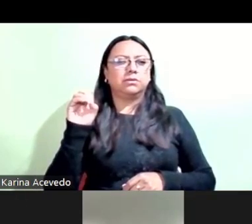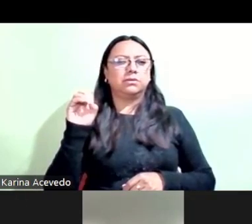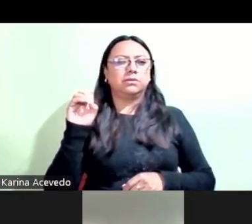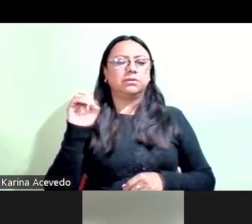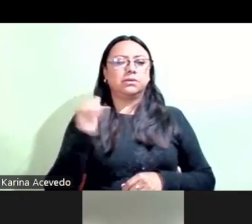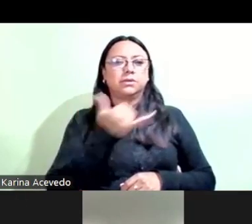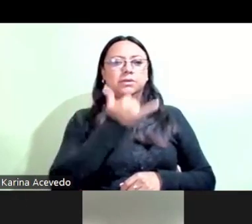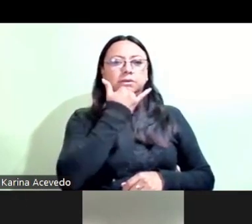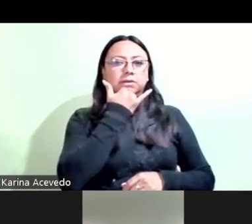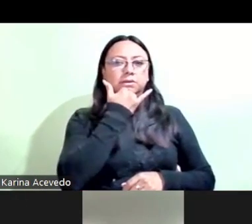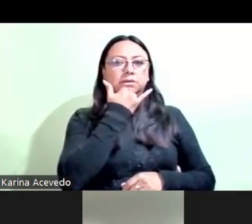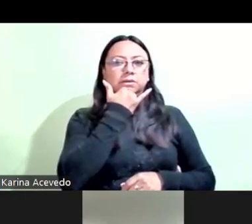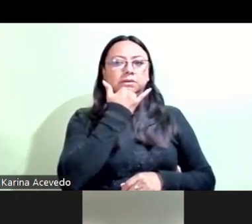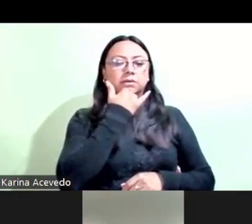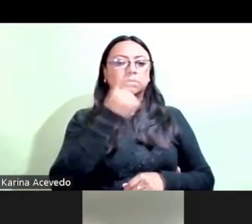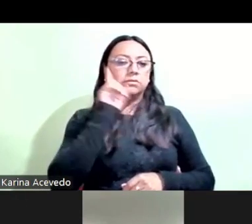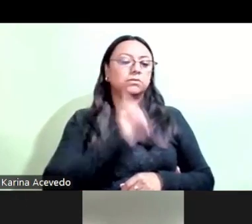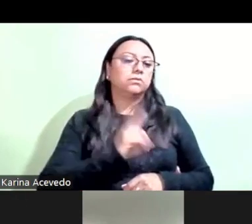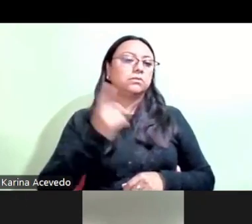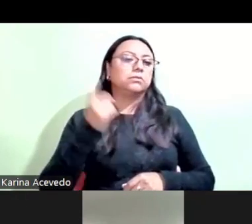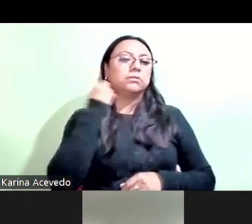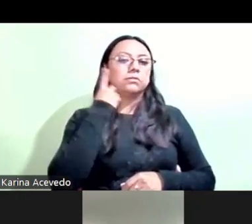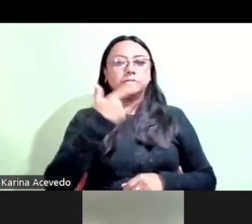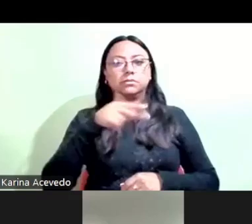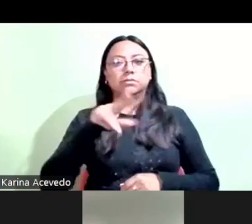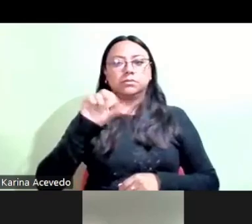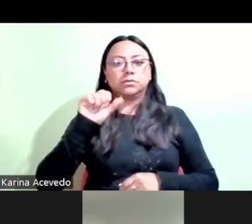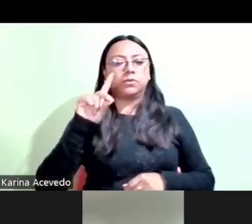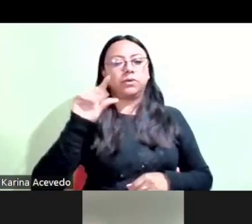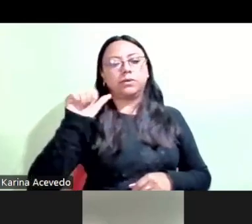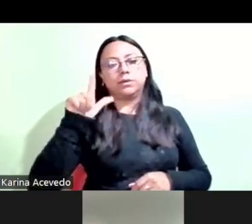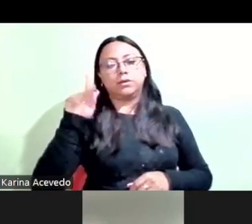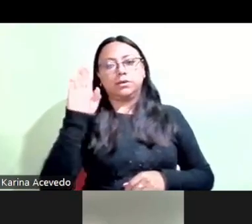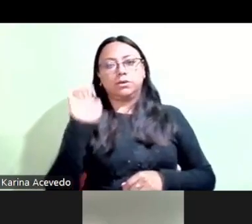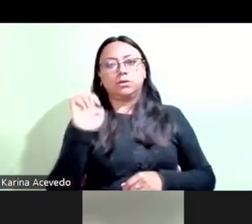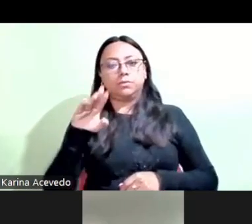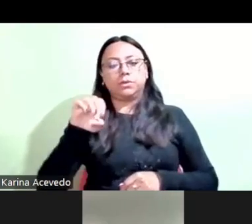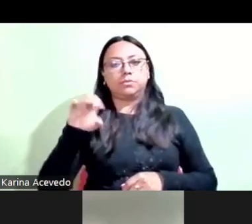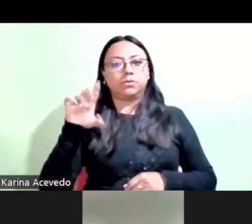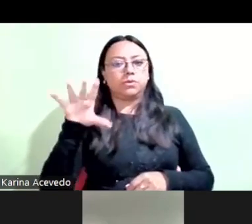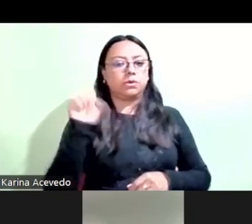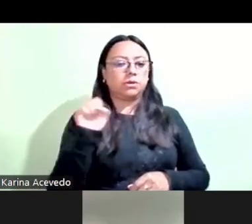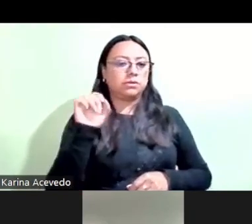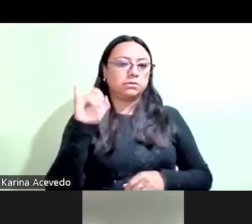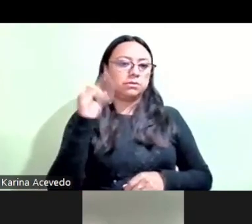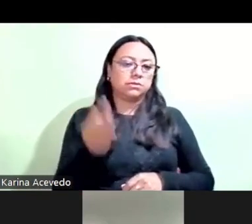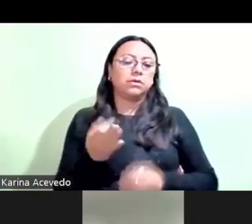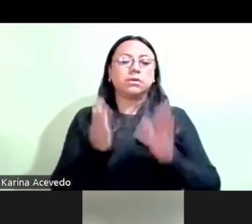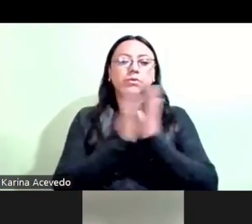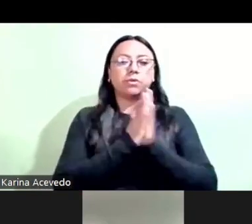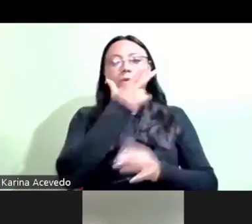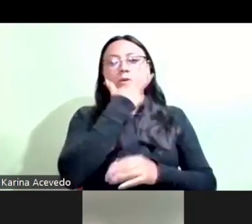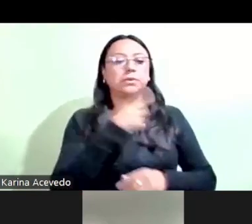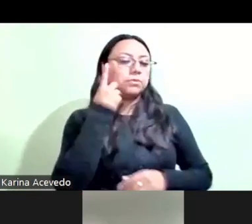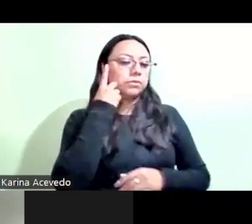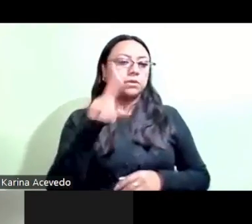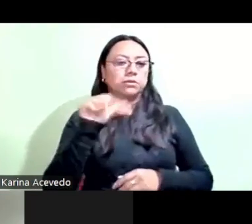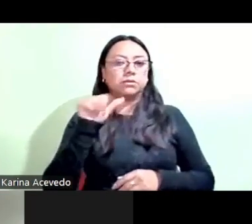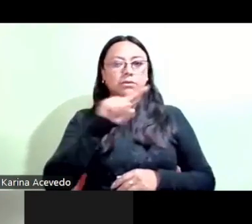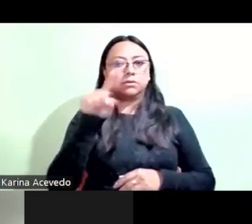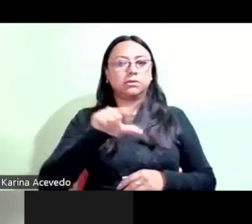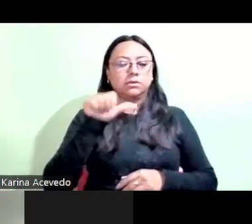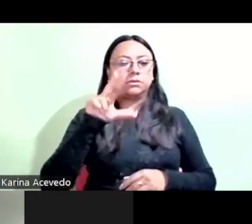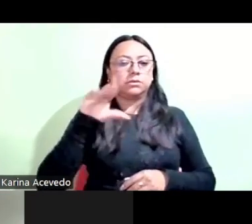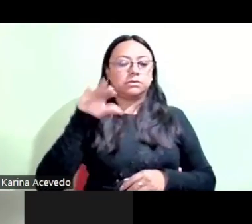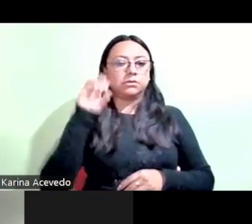la escuchamos. Guadalupe Morales, a favor. Muchas gracias. Ahora sí, diputado Nazario, por favor, el sentido de su voto.